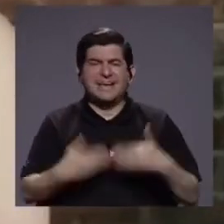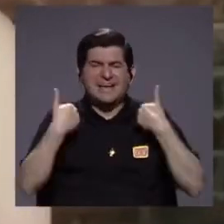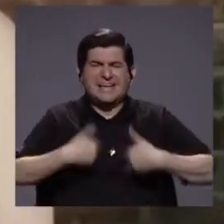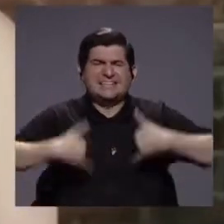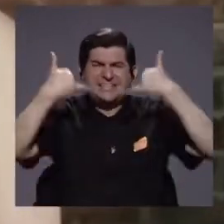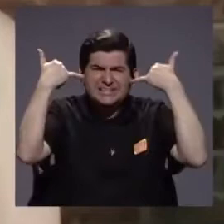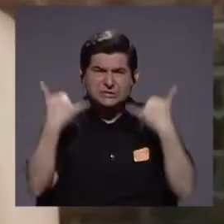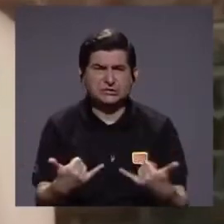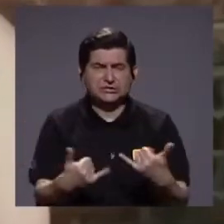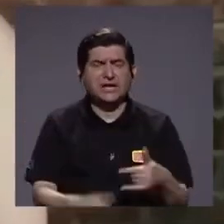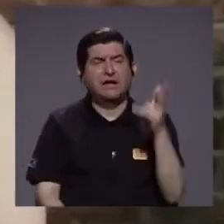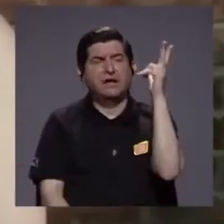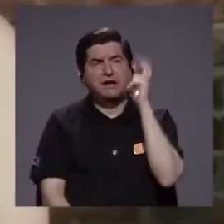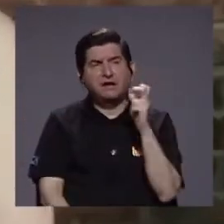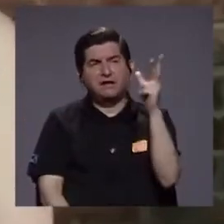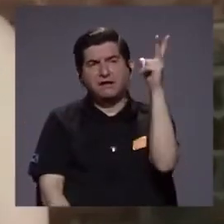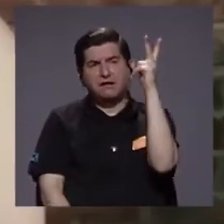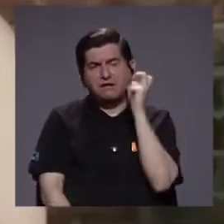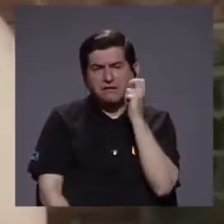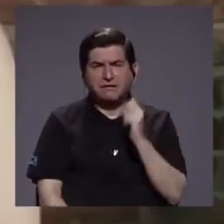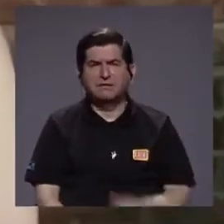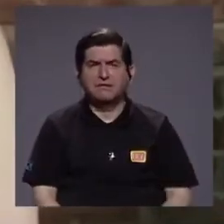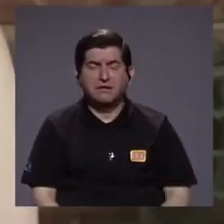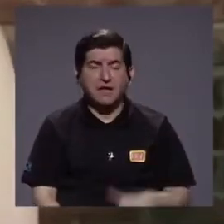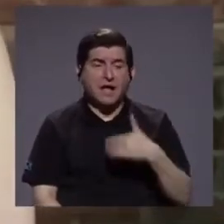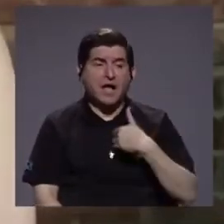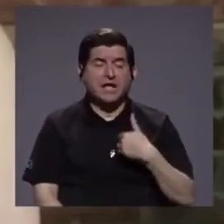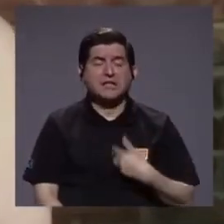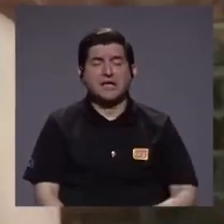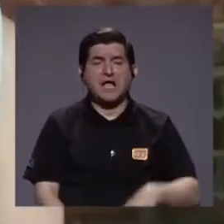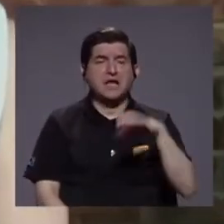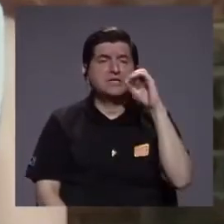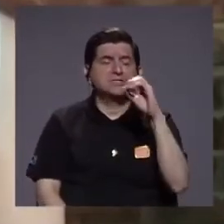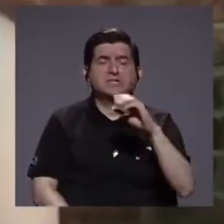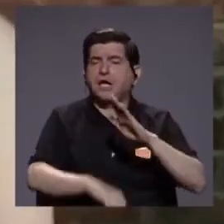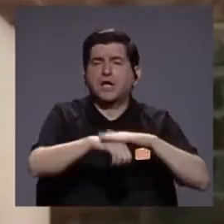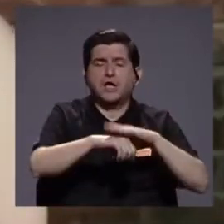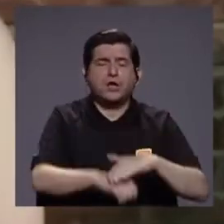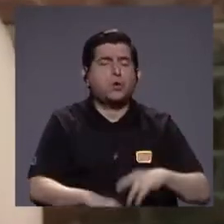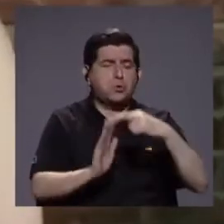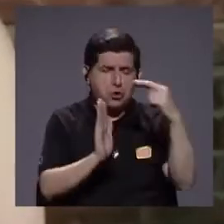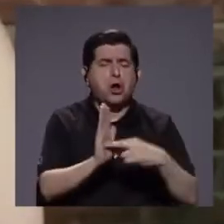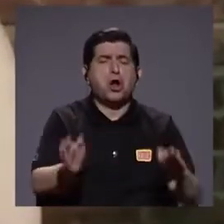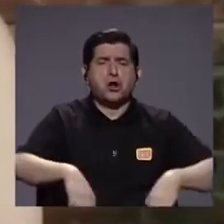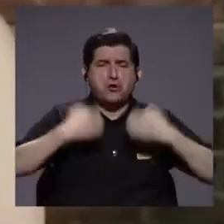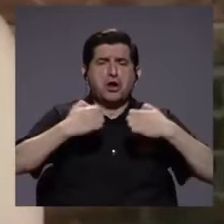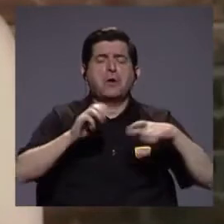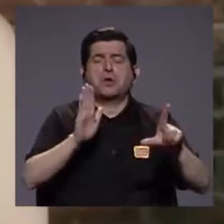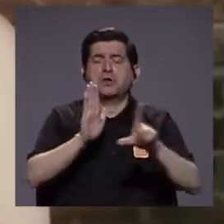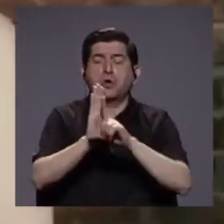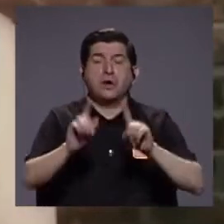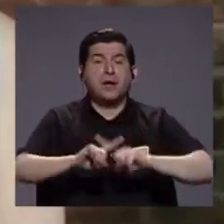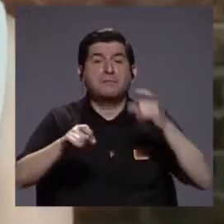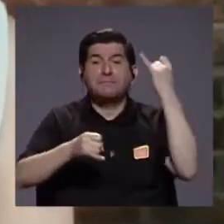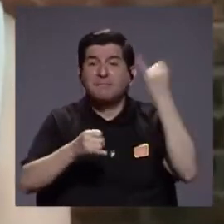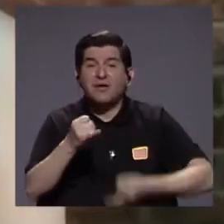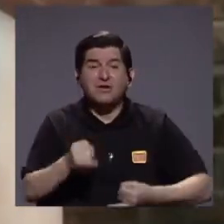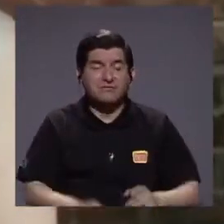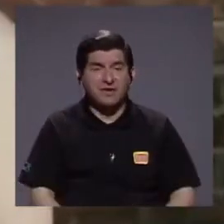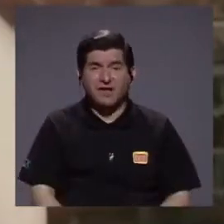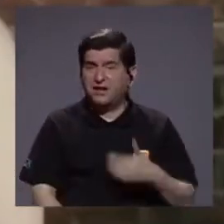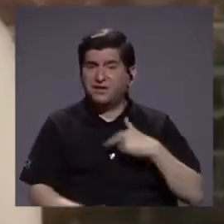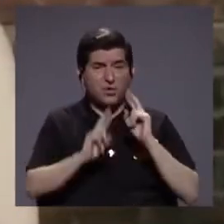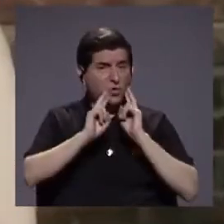cansados de escuchar que tenemos que tener cero tolerancia, que hay reglamentos, que hay leyes, pero que al final de cuentas no